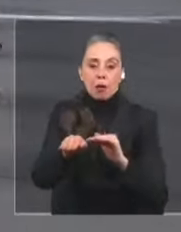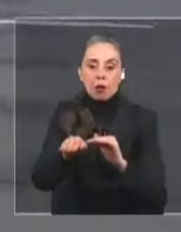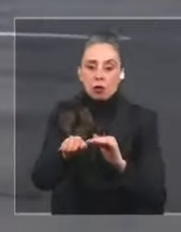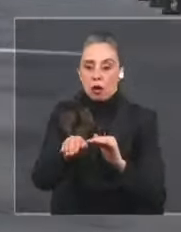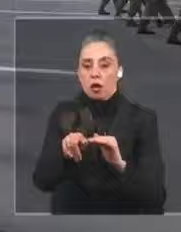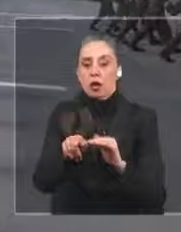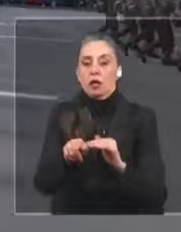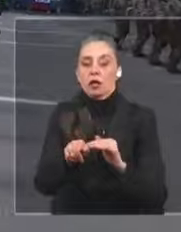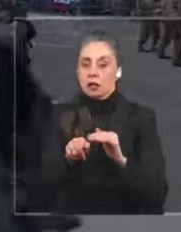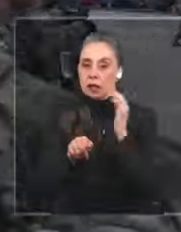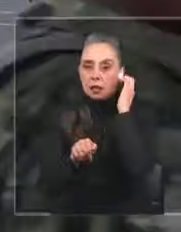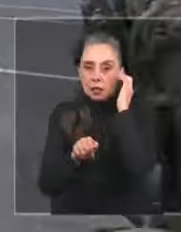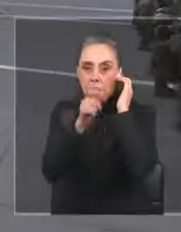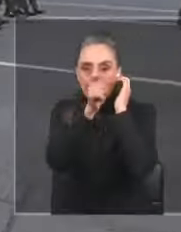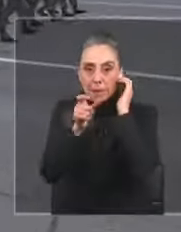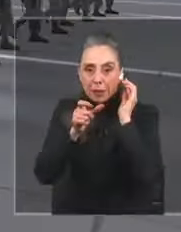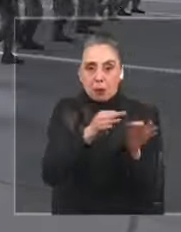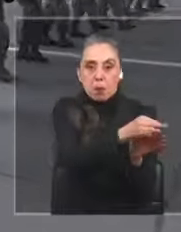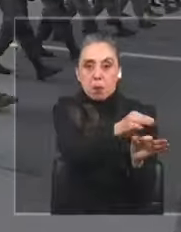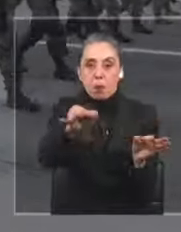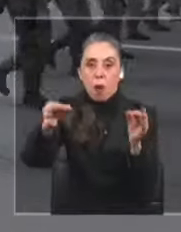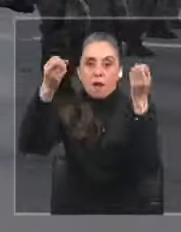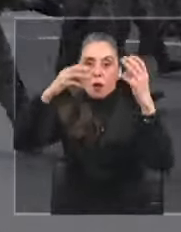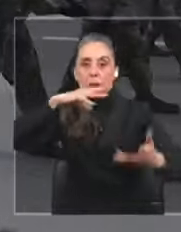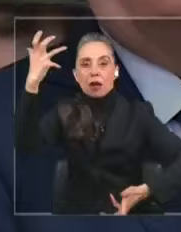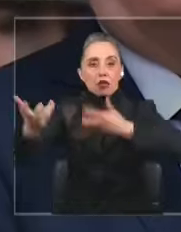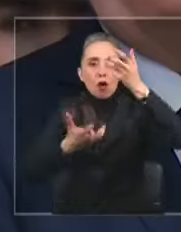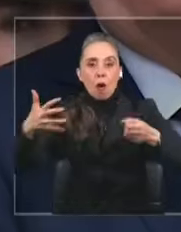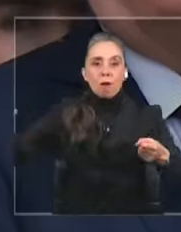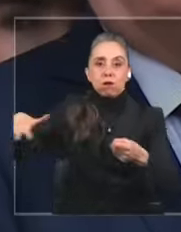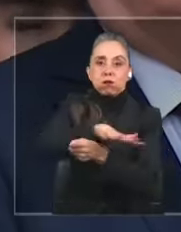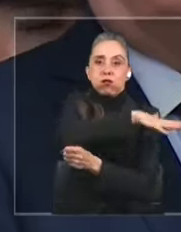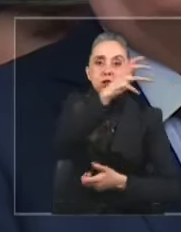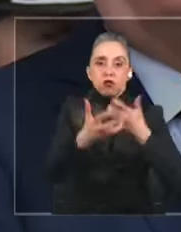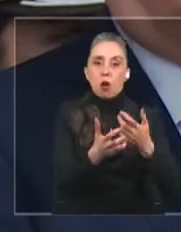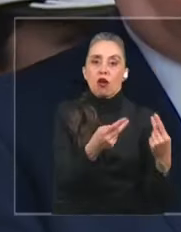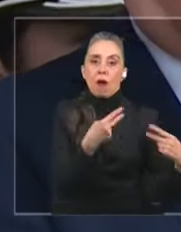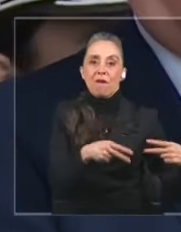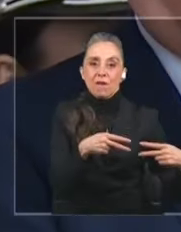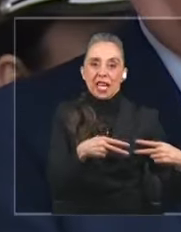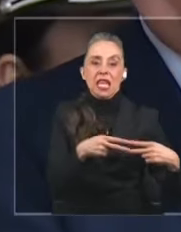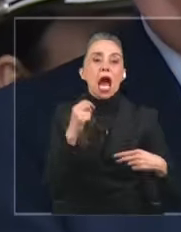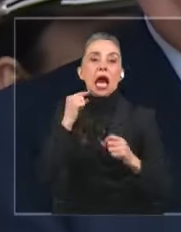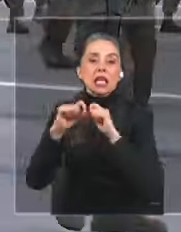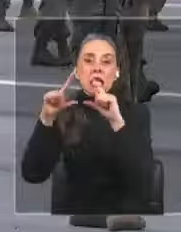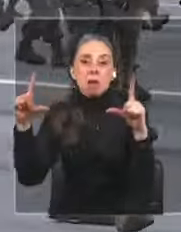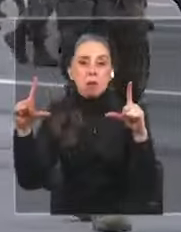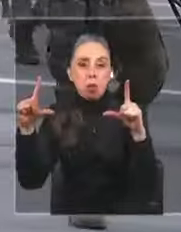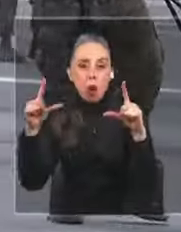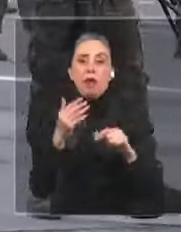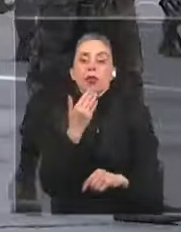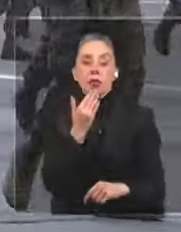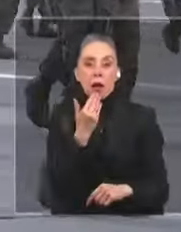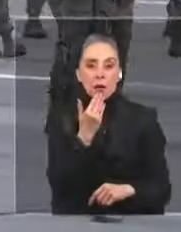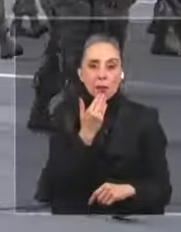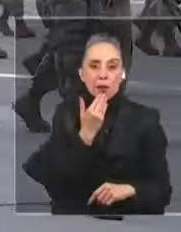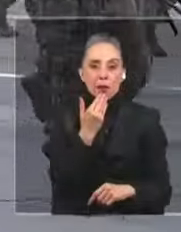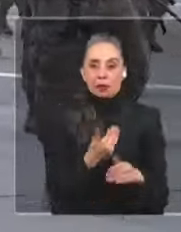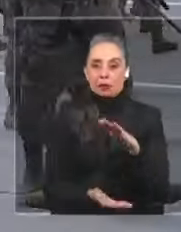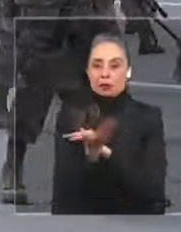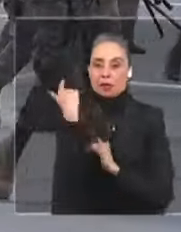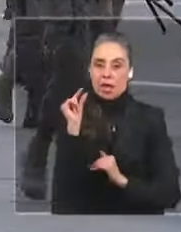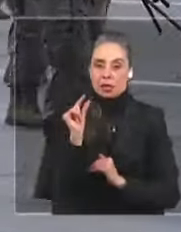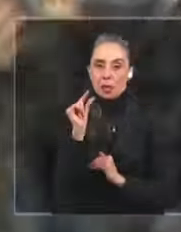comunidades que se vieron damnificadas por los incendios en las localidades de Viña del Mar y Quilpué, así como también por los